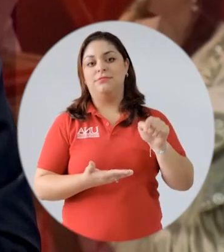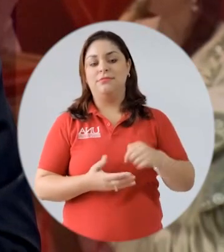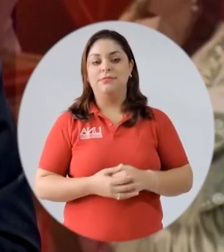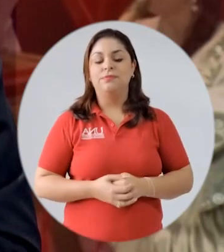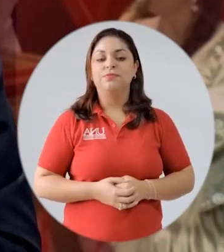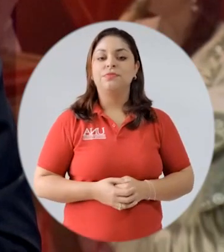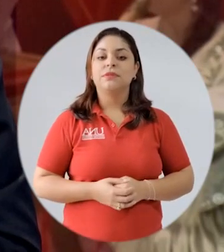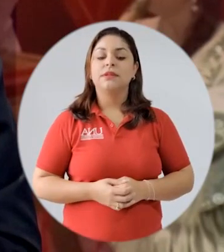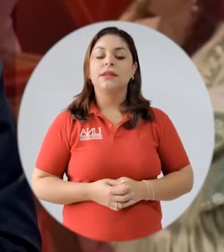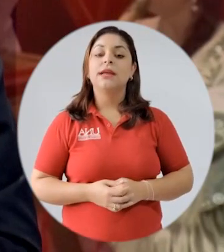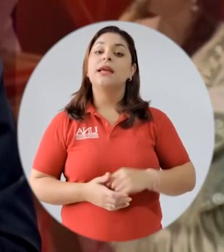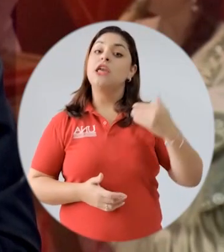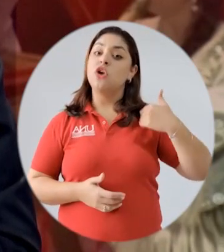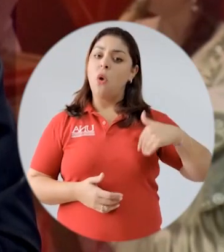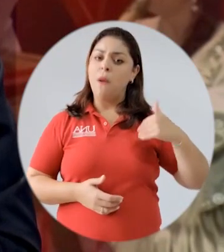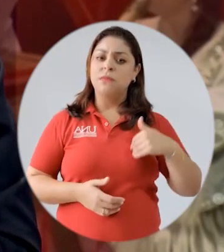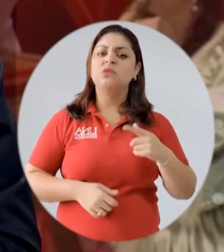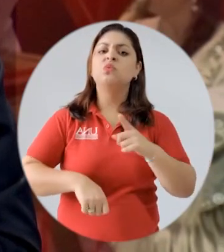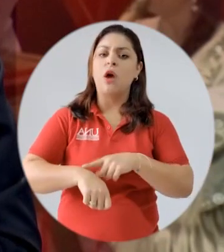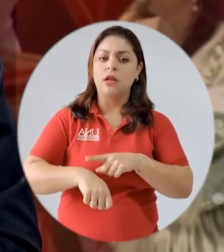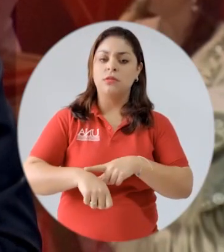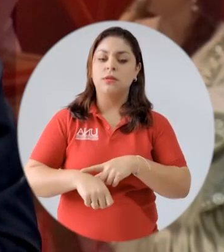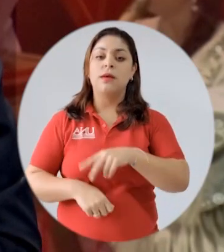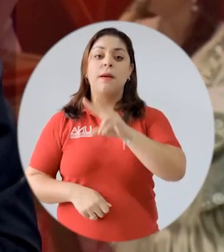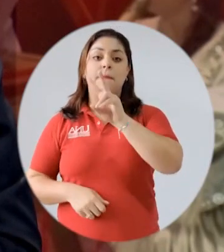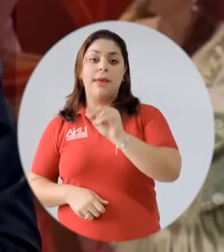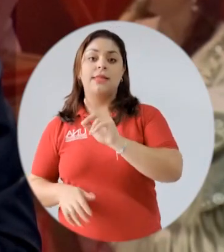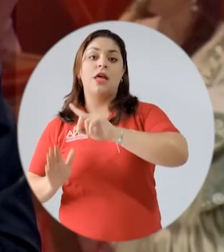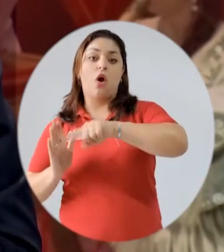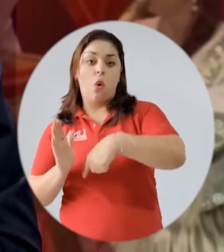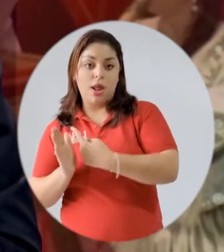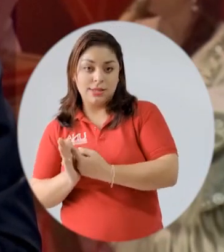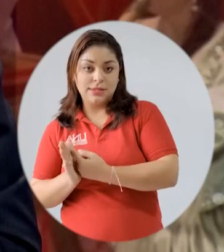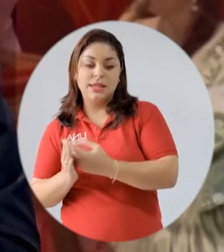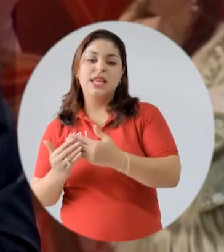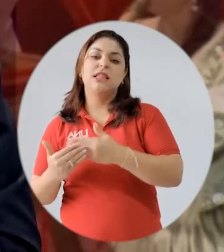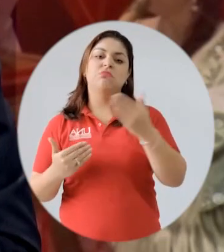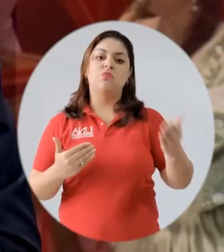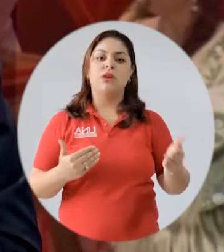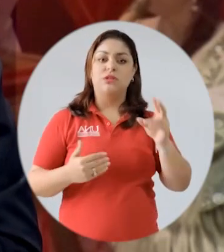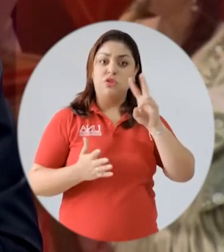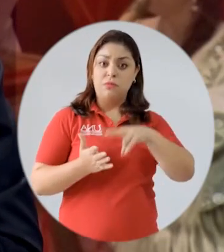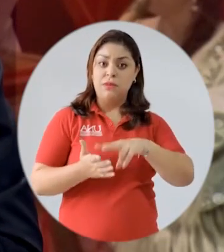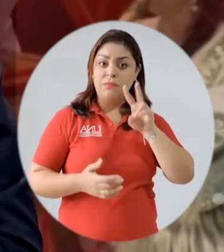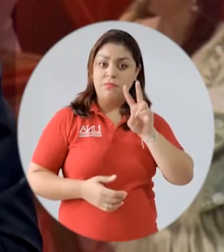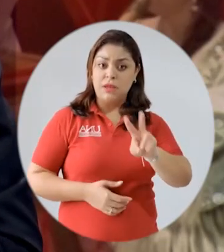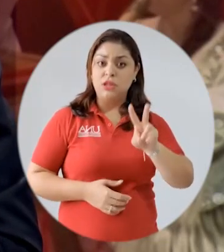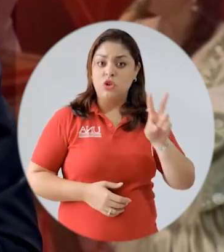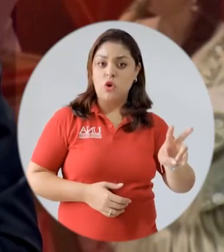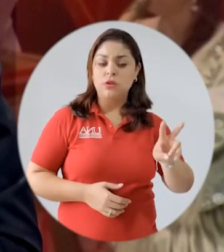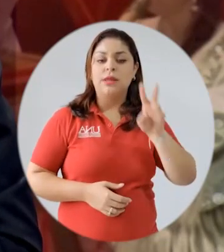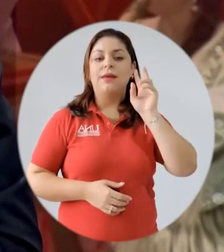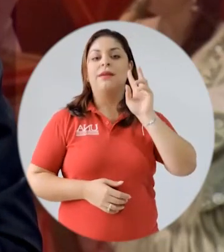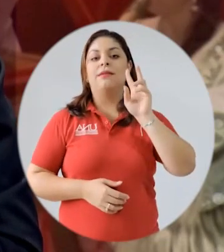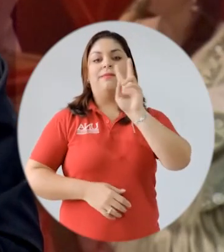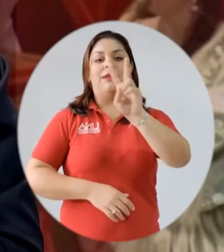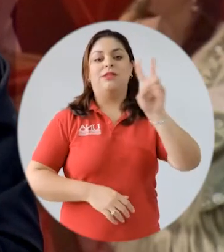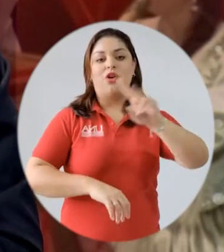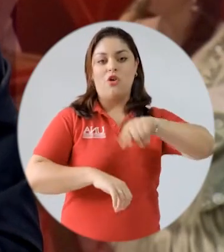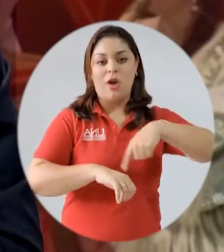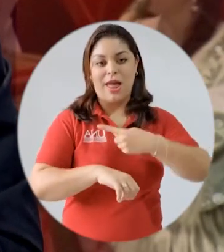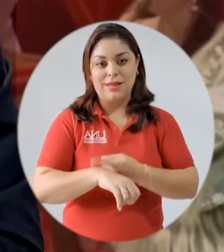entonces, definitivamente, ¿verdad?, hay que involucrar no solamente a las empresas, a las